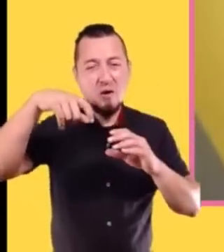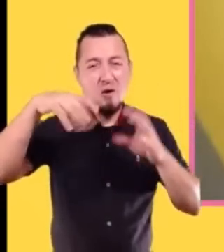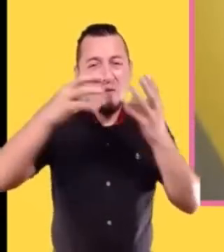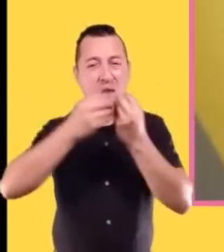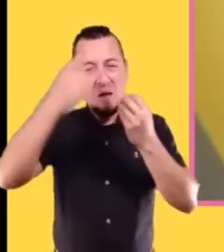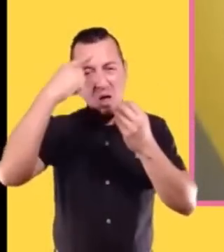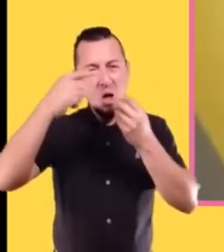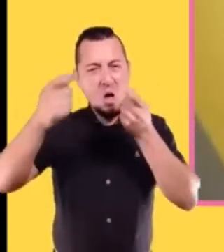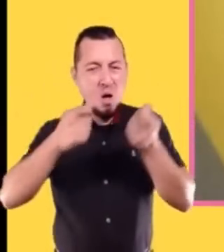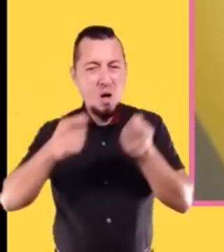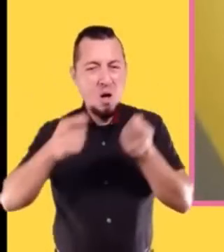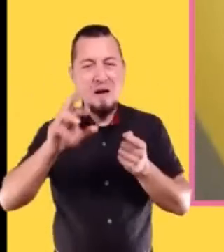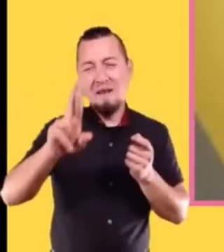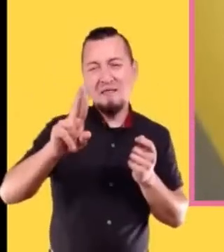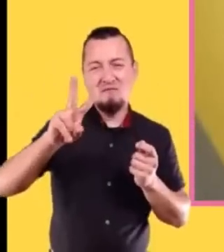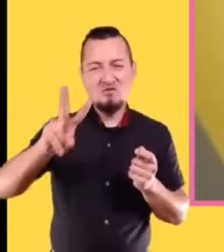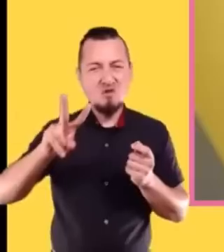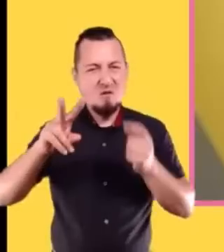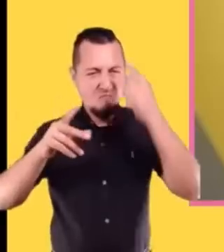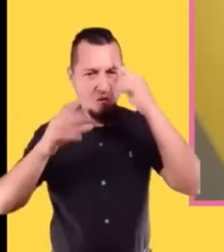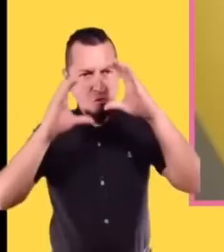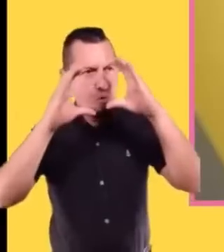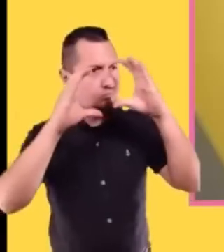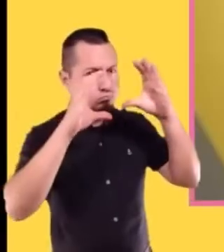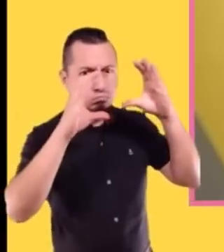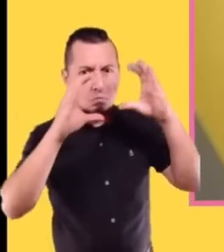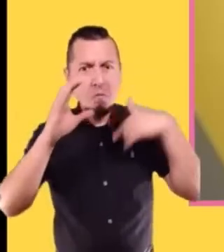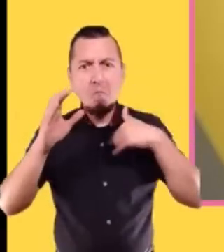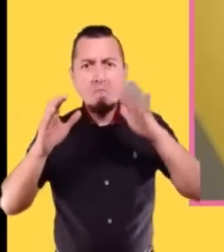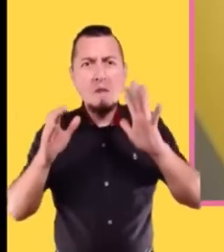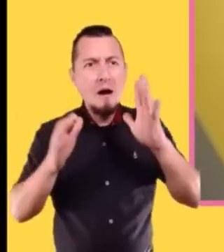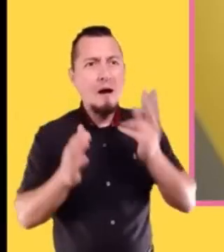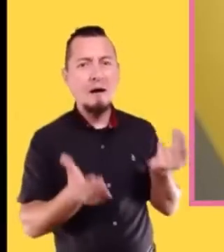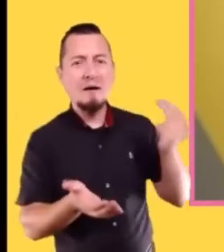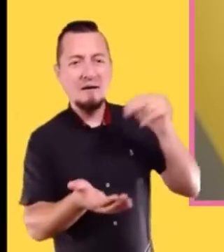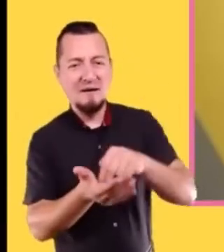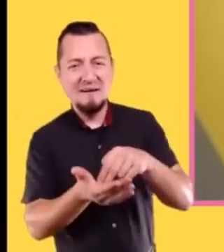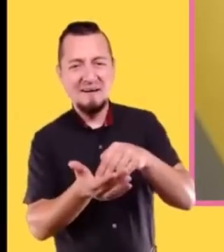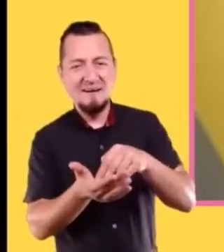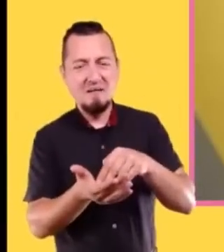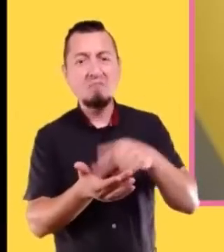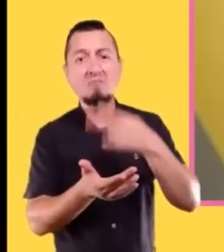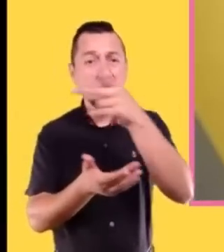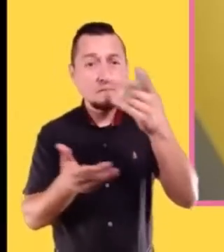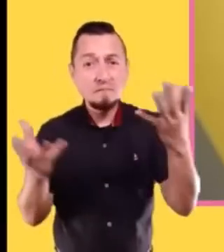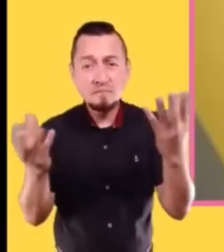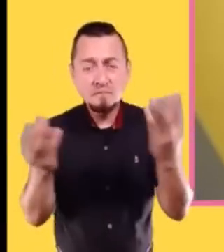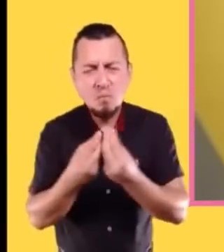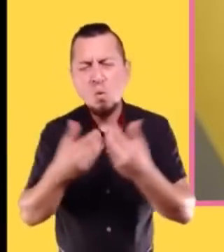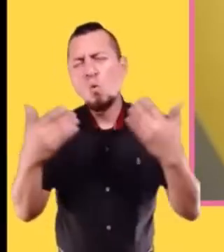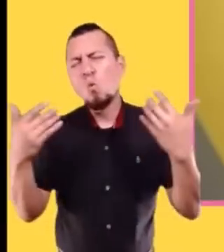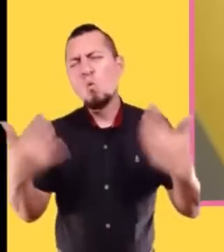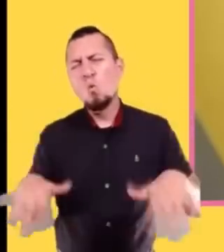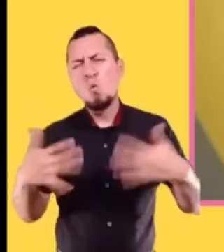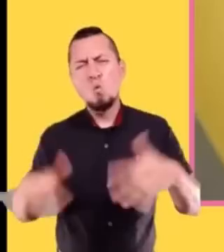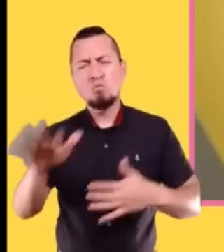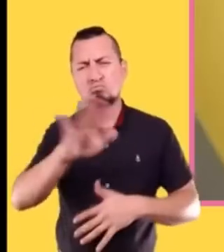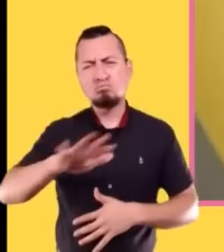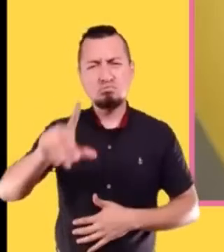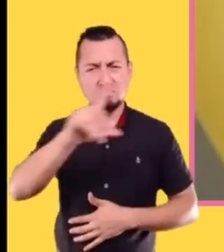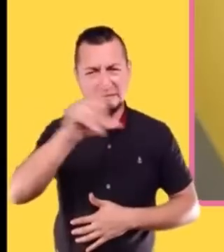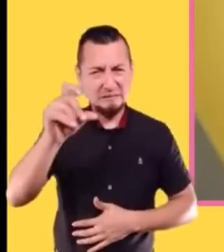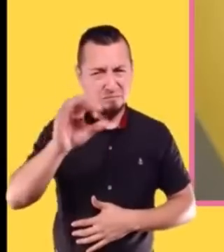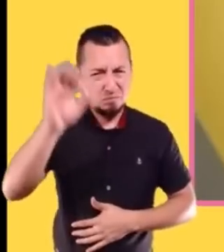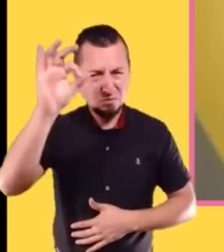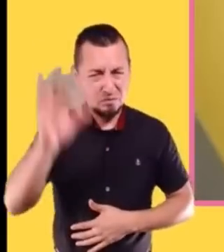también para el futuro. Importantísimo. ¿Cuántos docentes hemos capacitado? Prácticamente al 100% de los maestros de